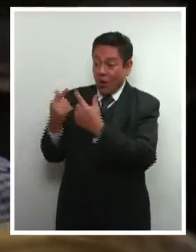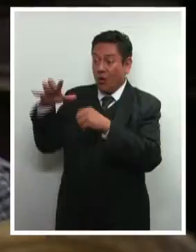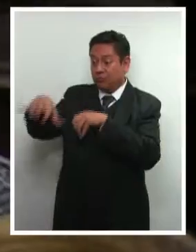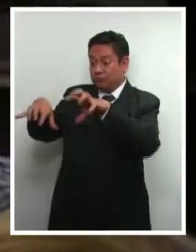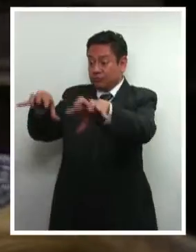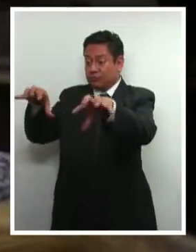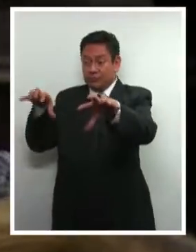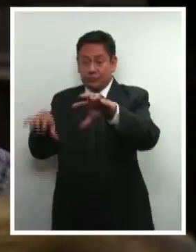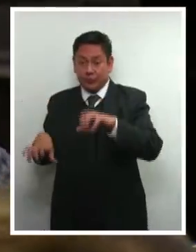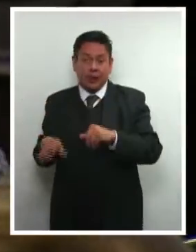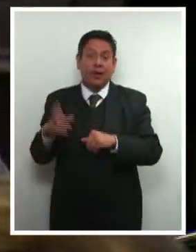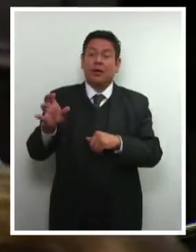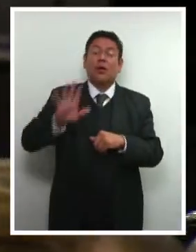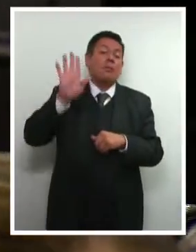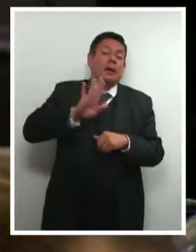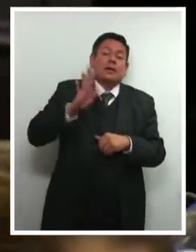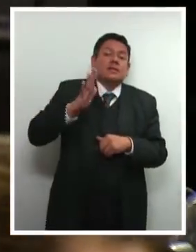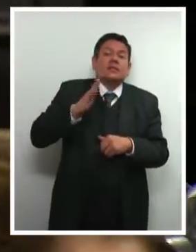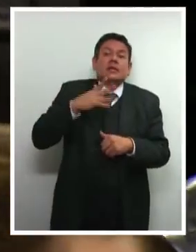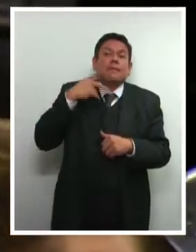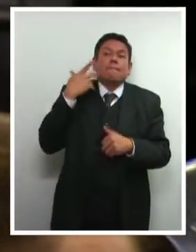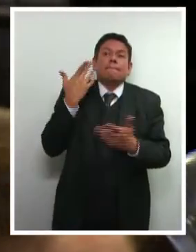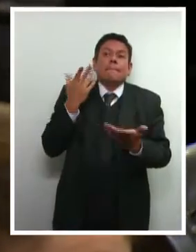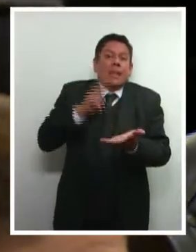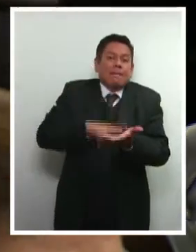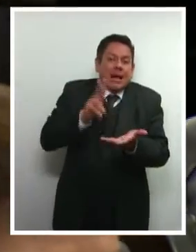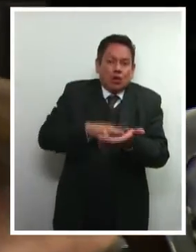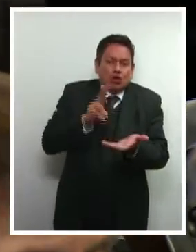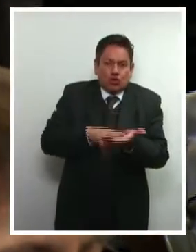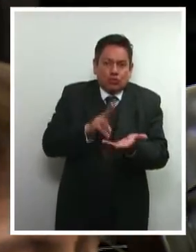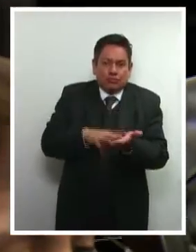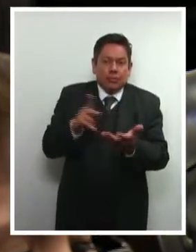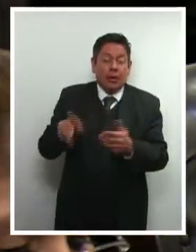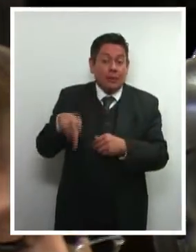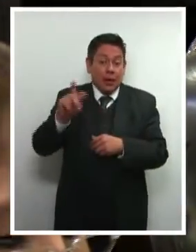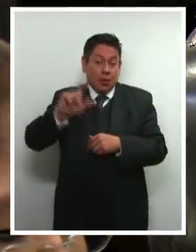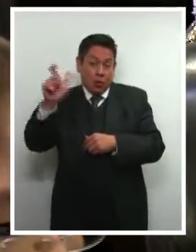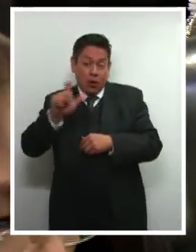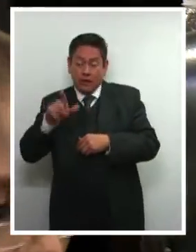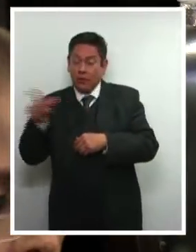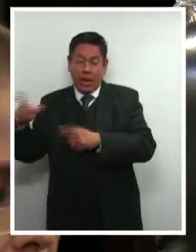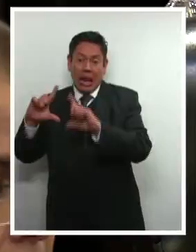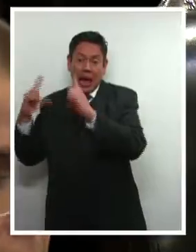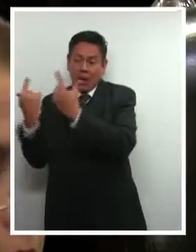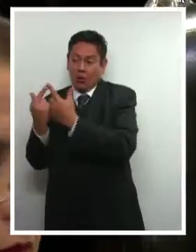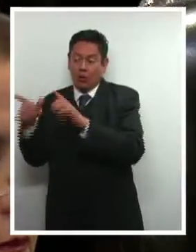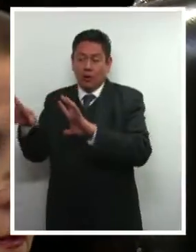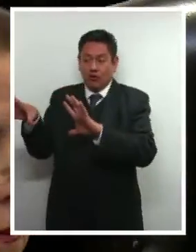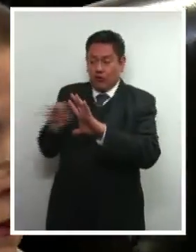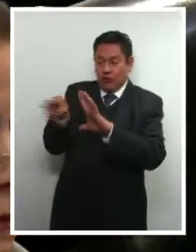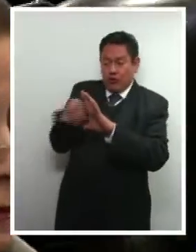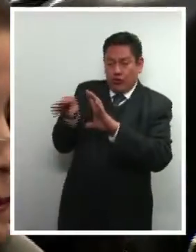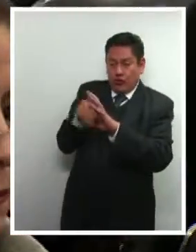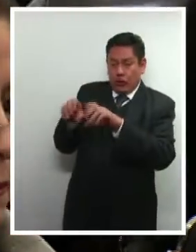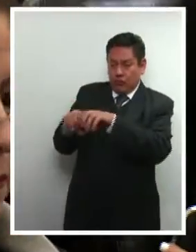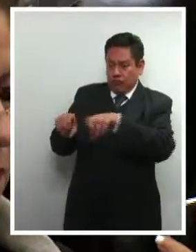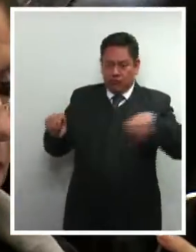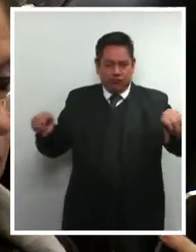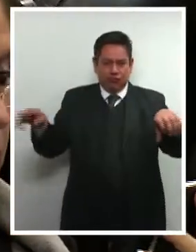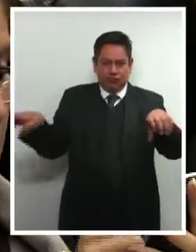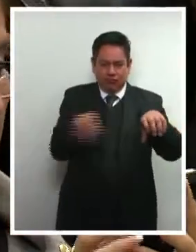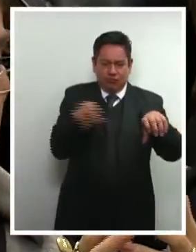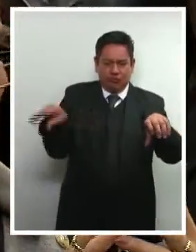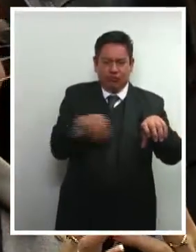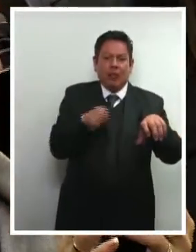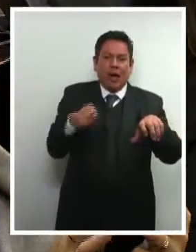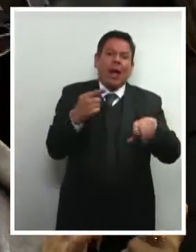hasta cierto punto. Pero una vez que el agua entra a las redes de distribución, está en una condición de monopolio natural. El